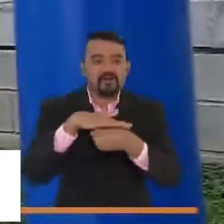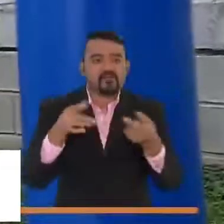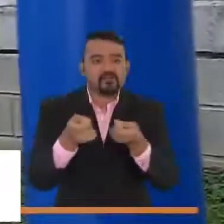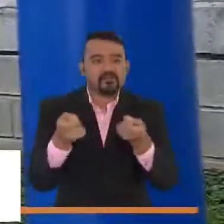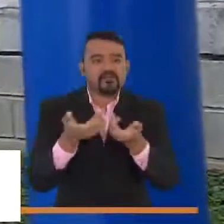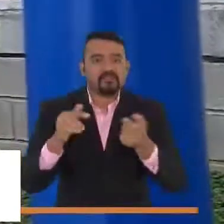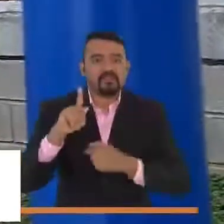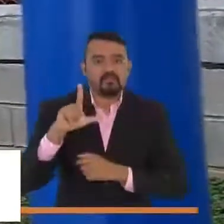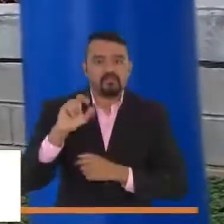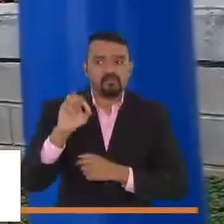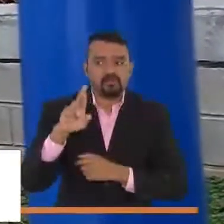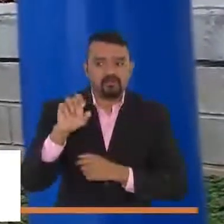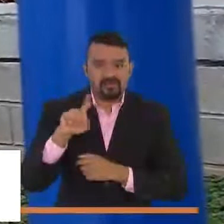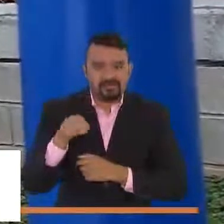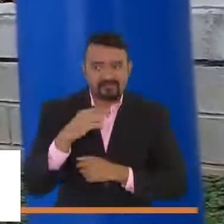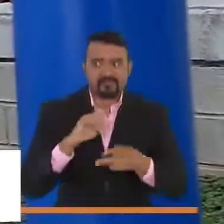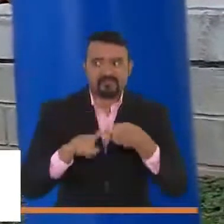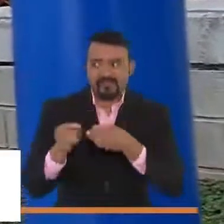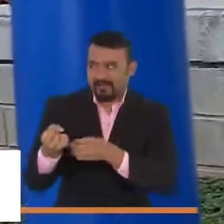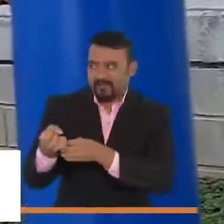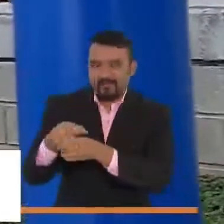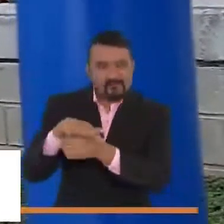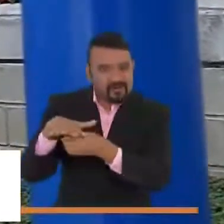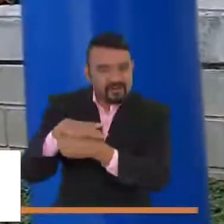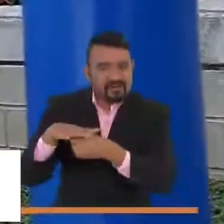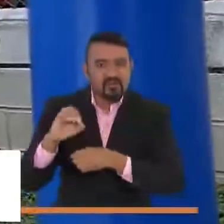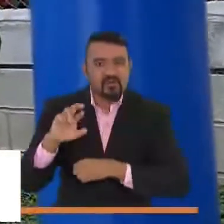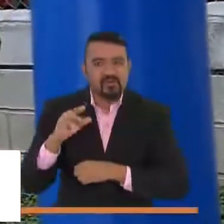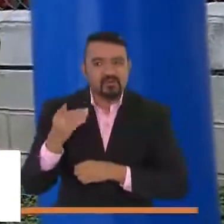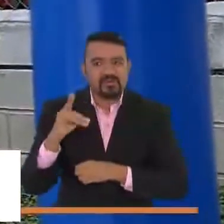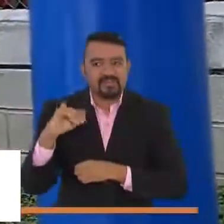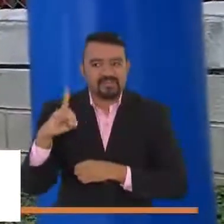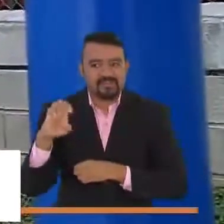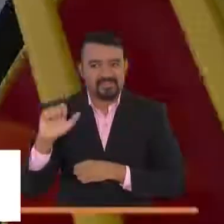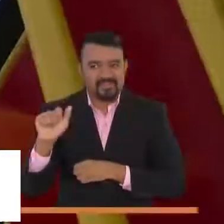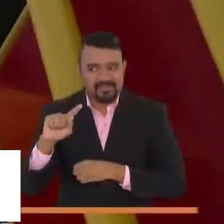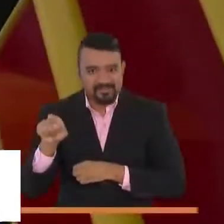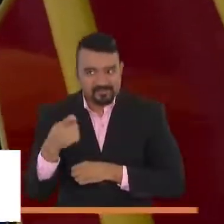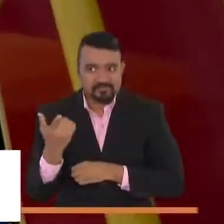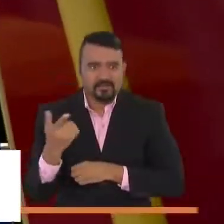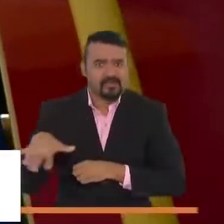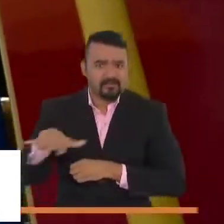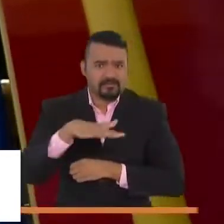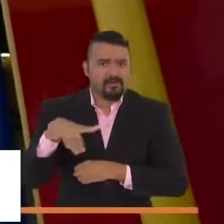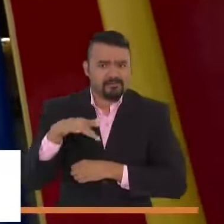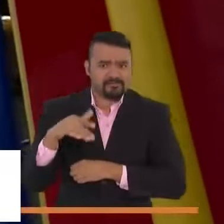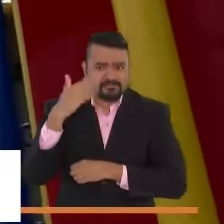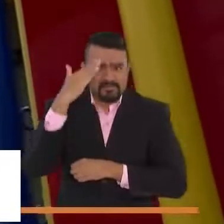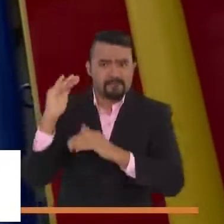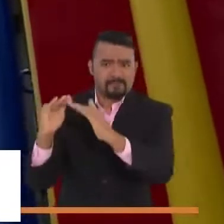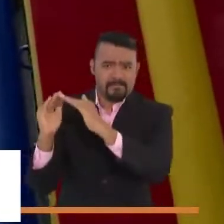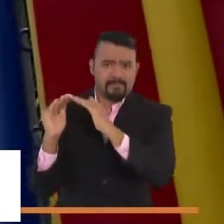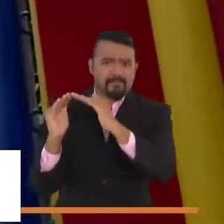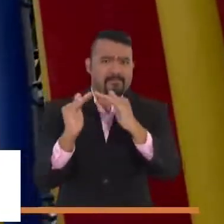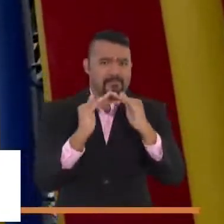Las Orquídeas, en fin, es una zona muy poblada, con muchísimo, digámoslo, potencial para